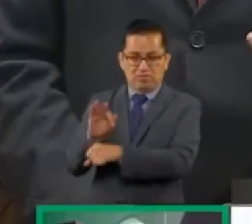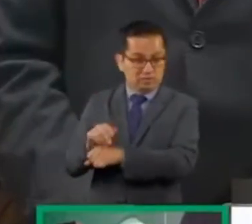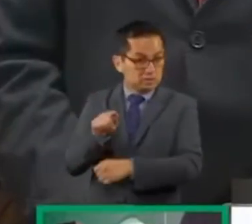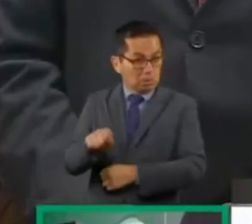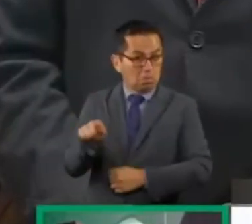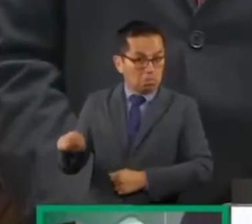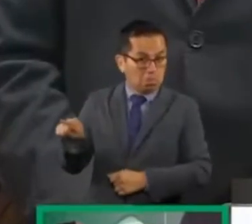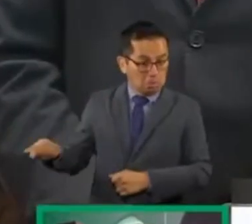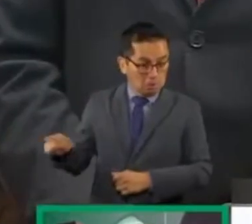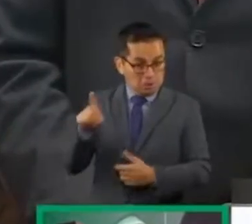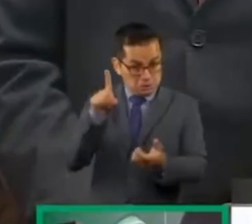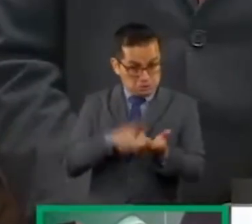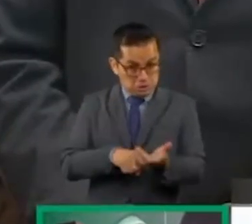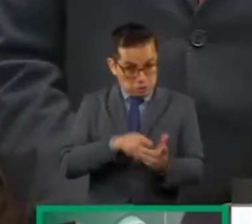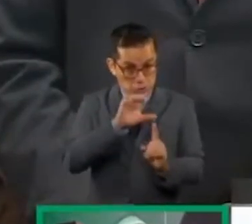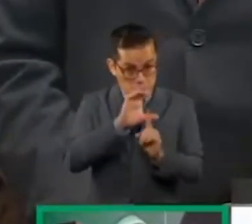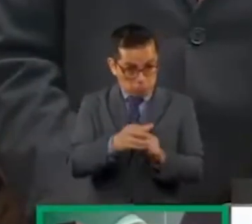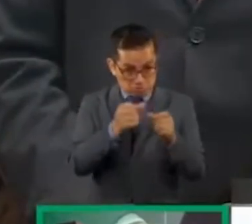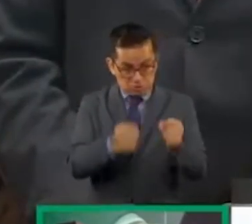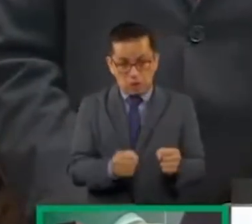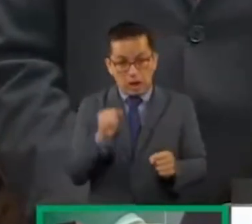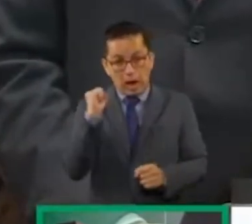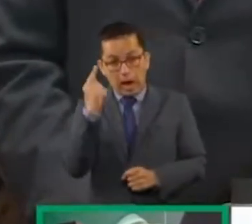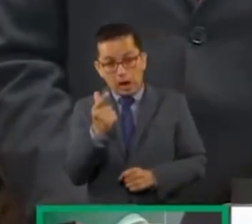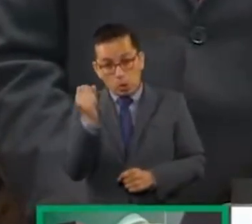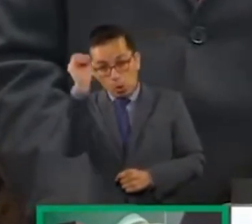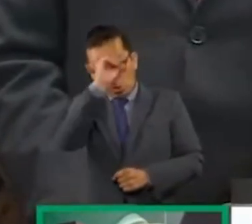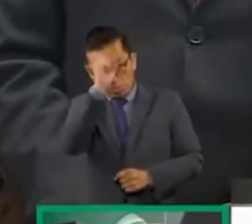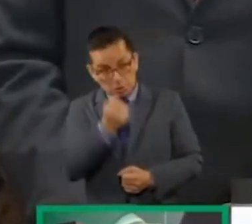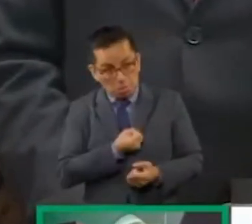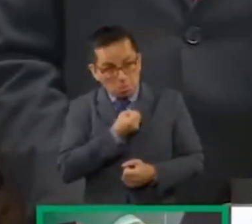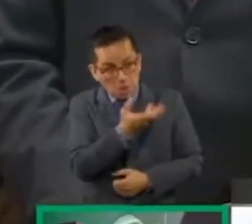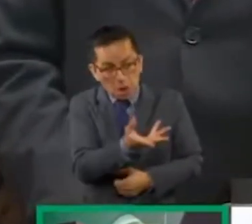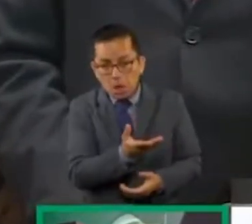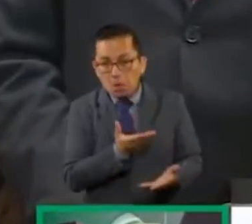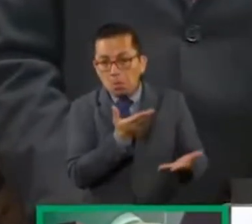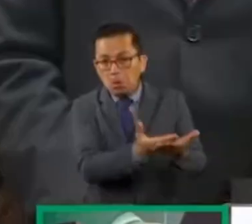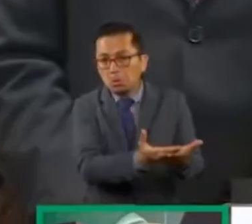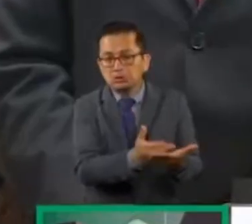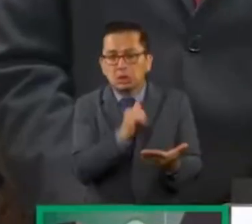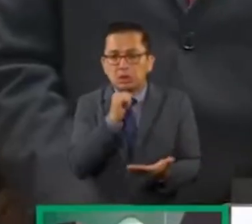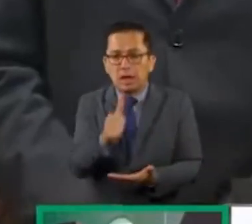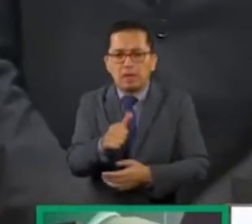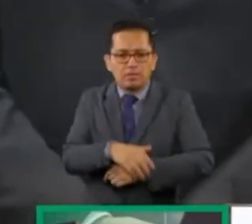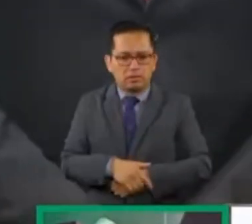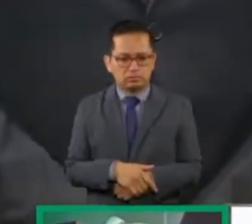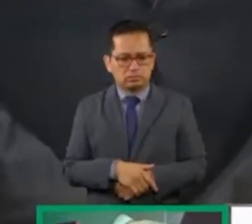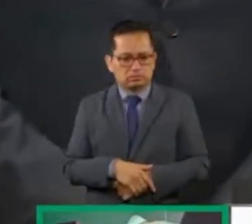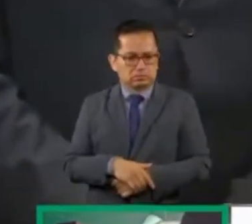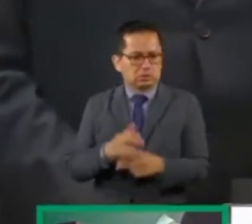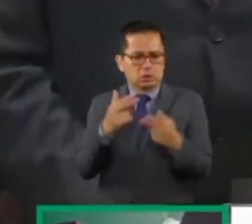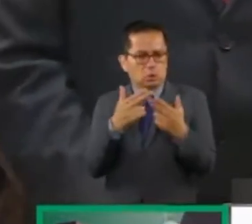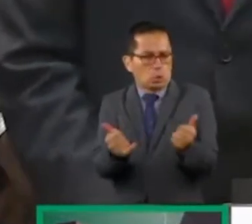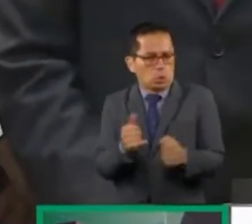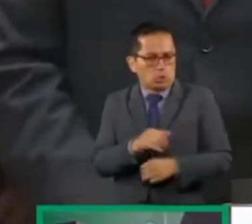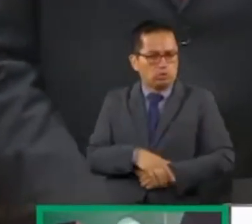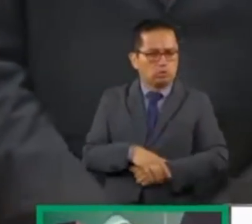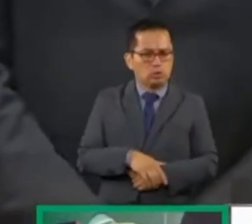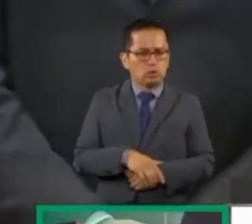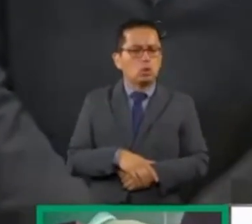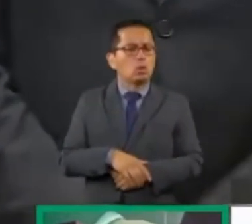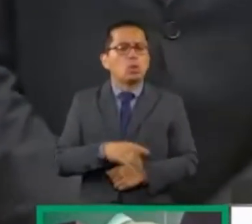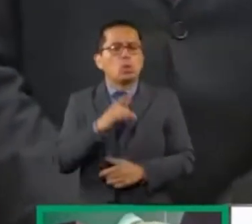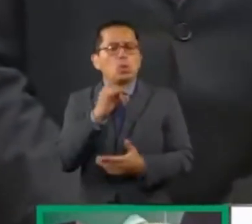en la Comisión de Seguridad. Más aún, el único comentario, perdón, en la Comisión de Justicia, más aún, el